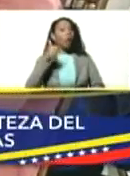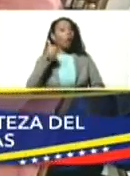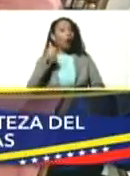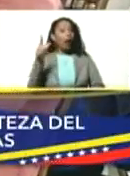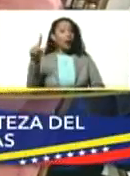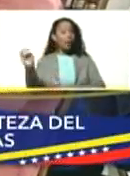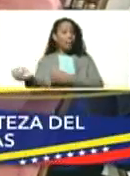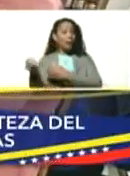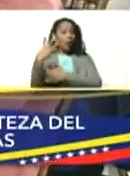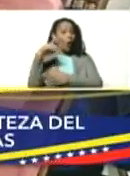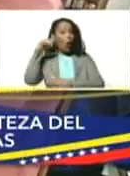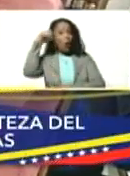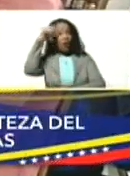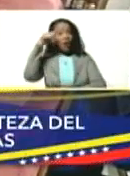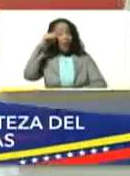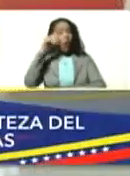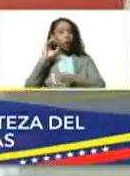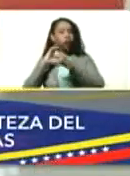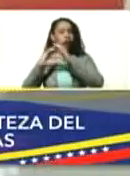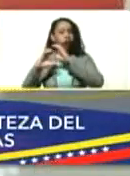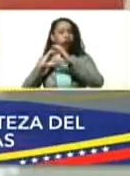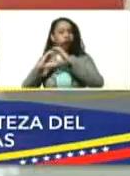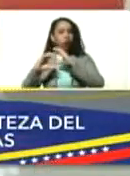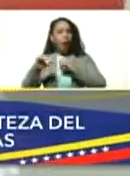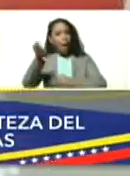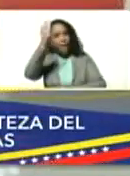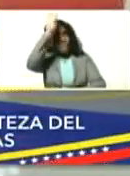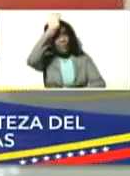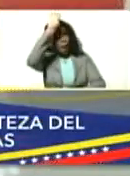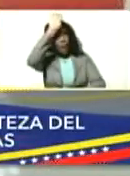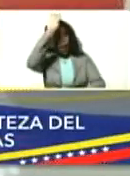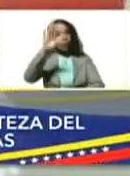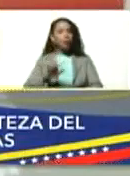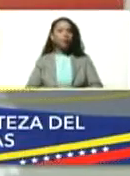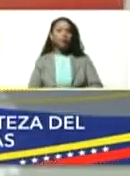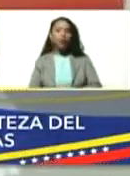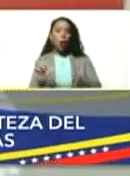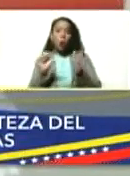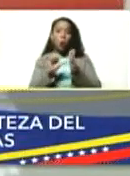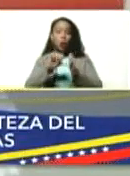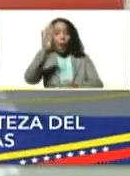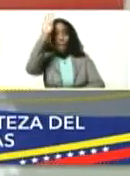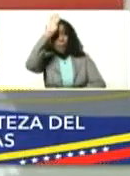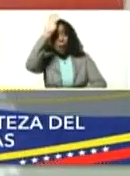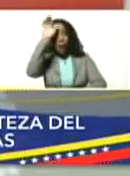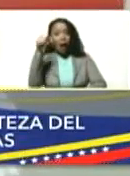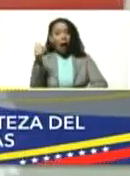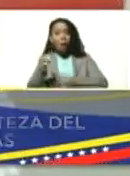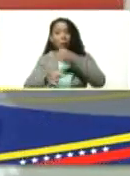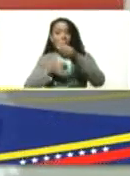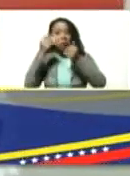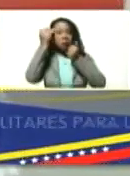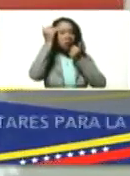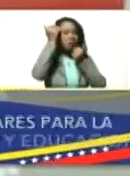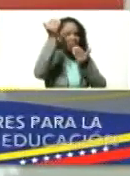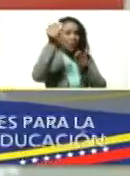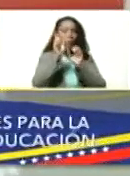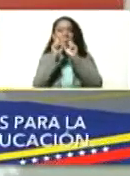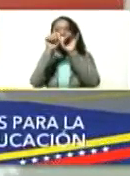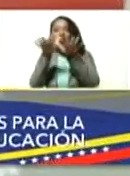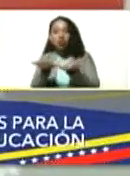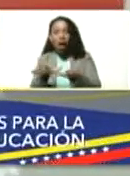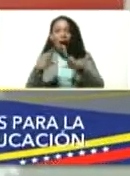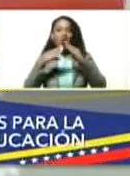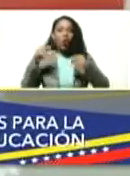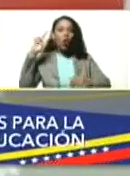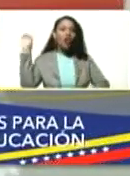mandó un video conversando con el Papa Francisco, donde el Papa Francisco nos mandaba saludos, bendiciones a